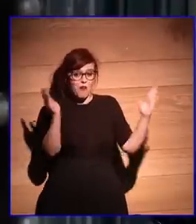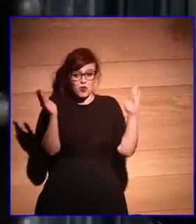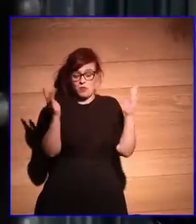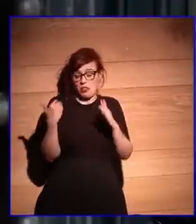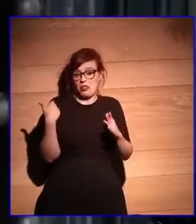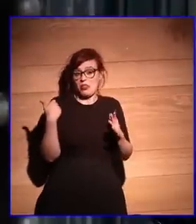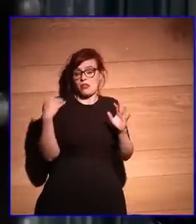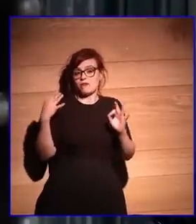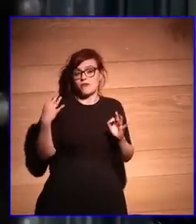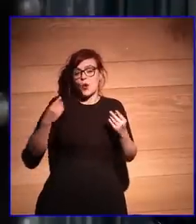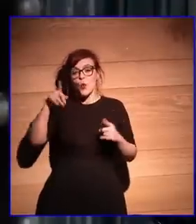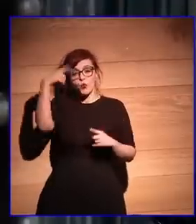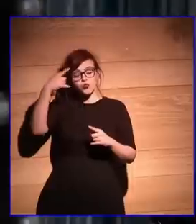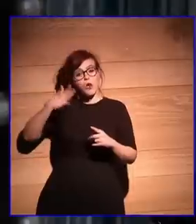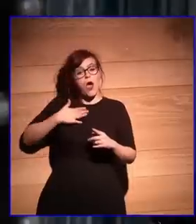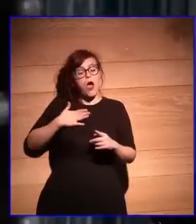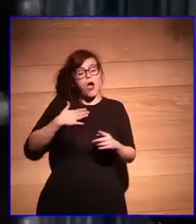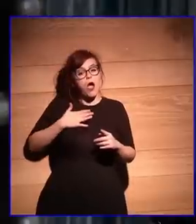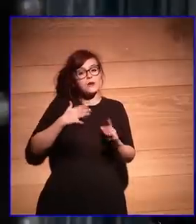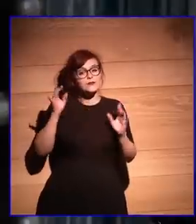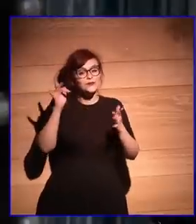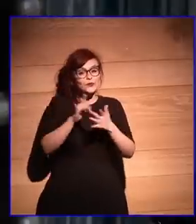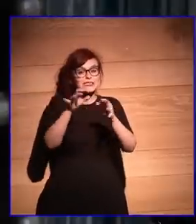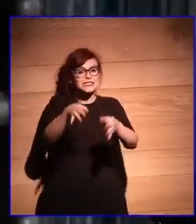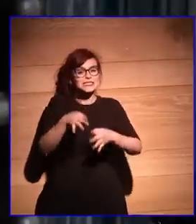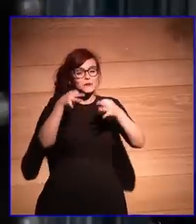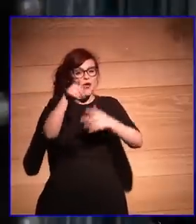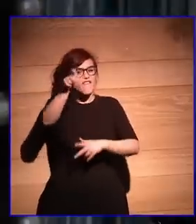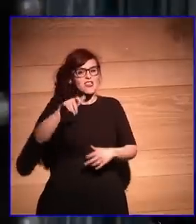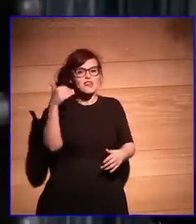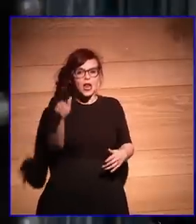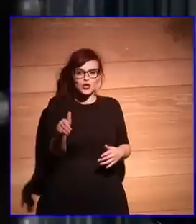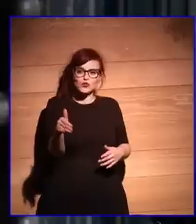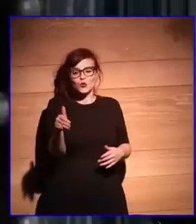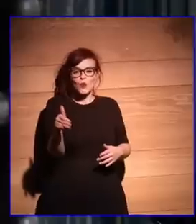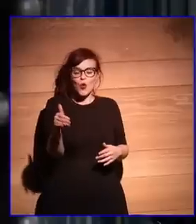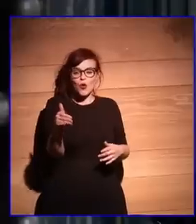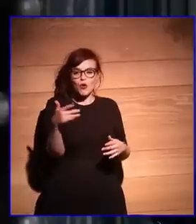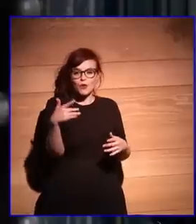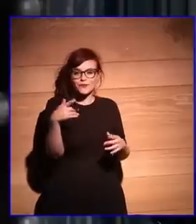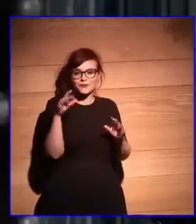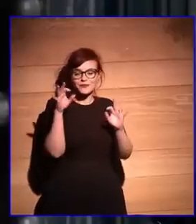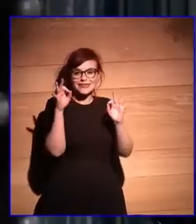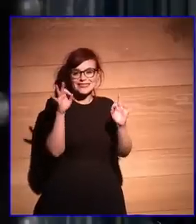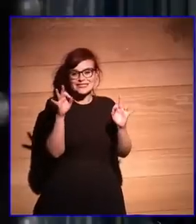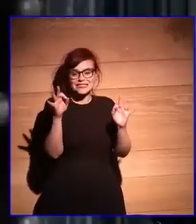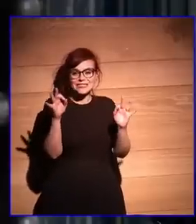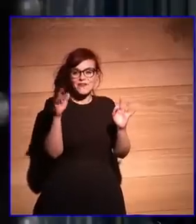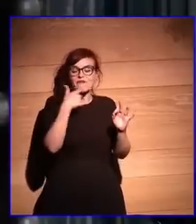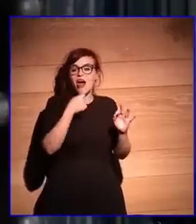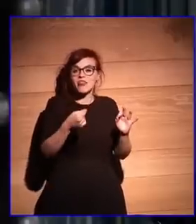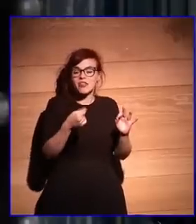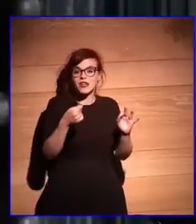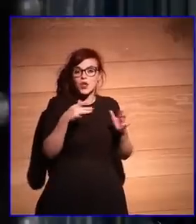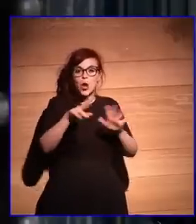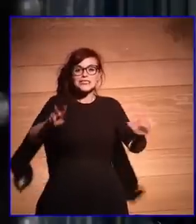cercana de nuestra cultura solían representar un único rasgo que se podría asociar muy fácilmente con uno de los